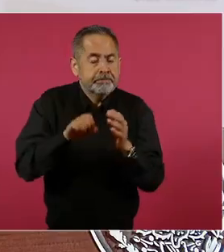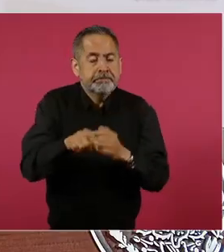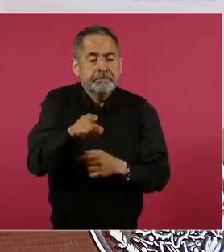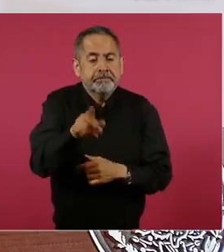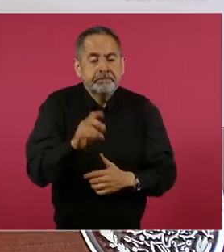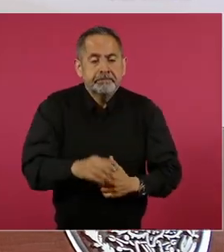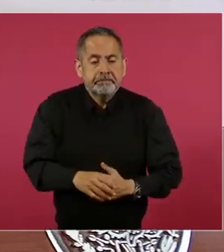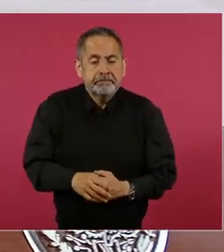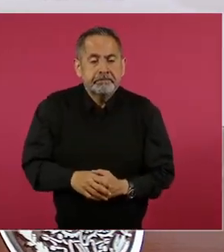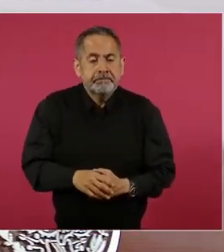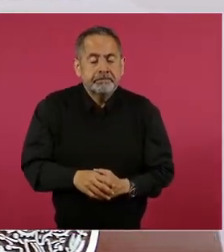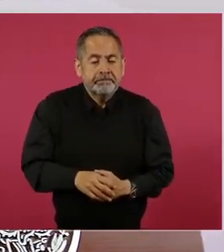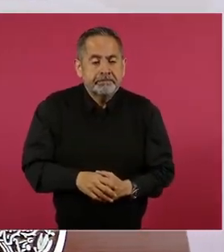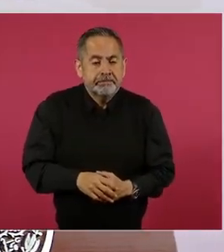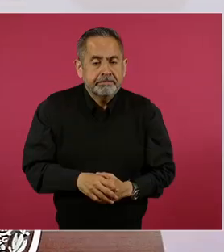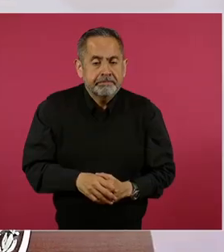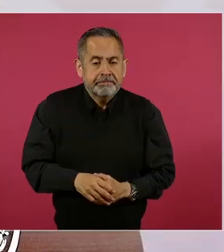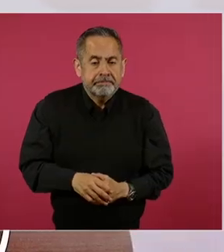no